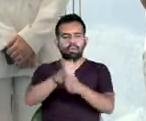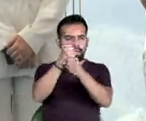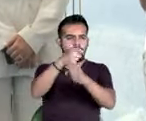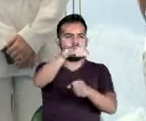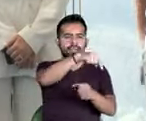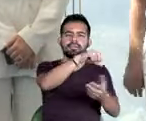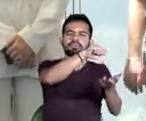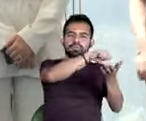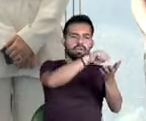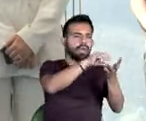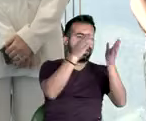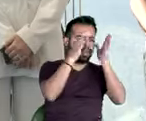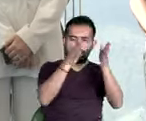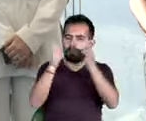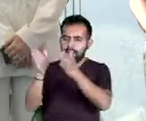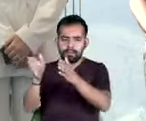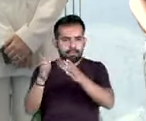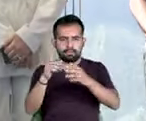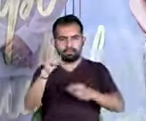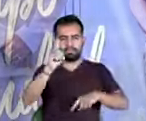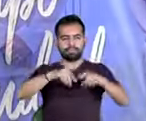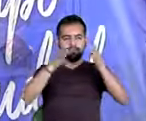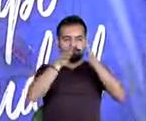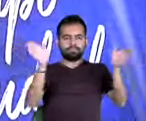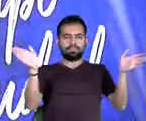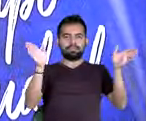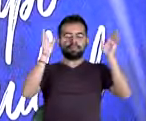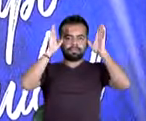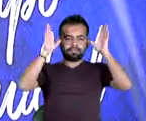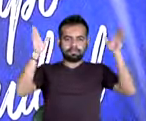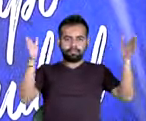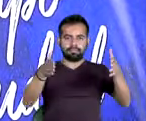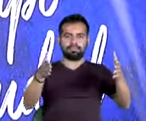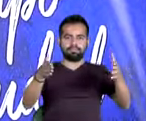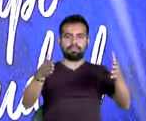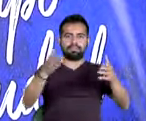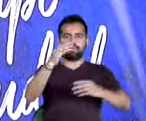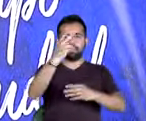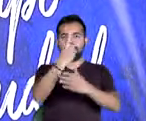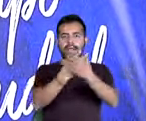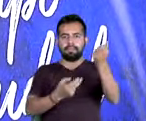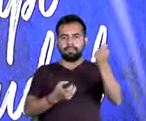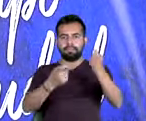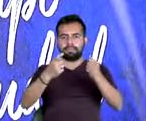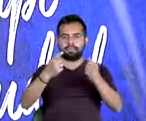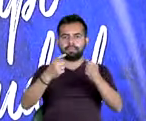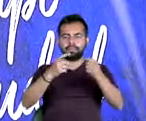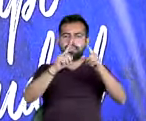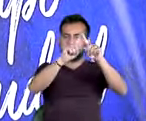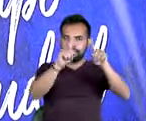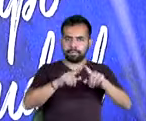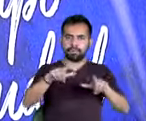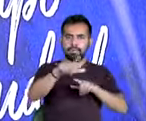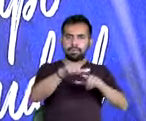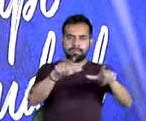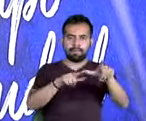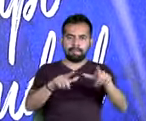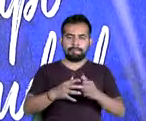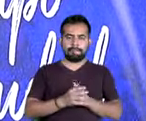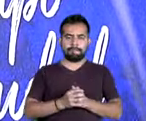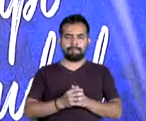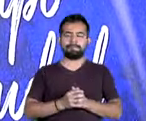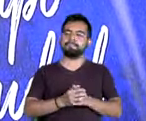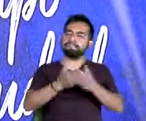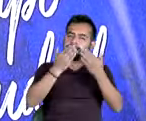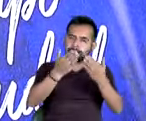voy a provocar una migración de los sectores rurales a la capital de la, digamos, a los sectores urbanos de la capital de la República. Y ahí